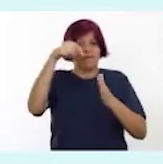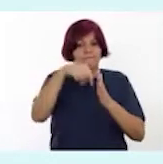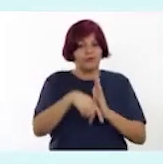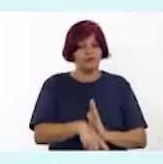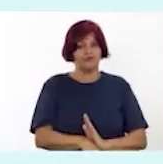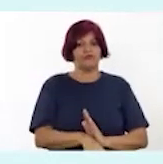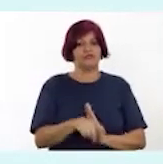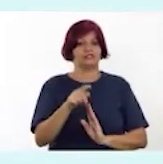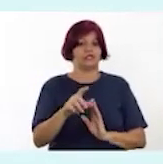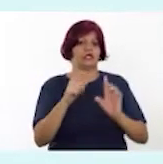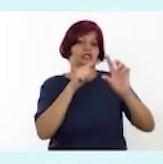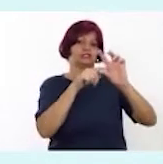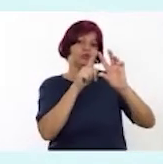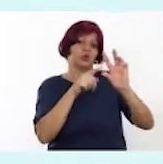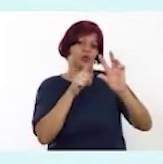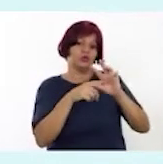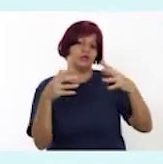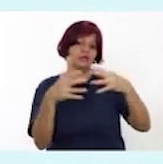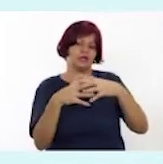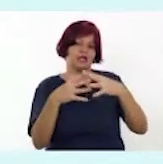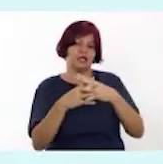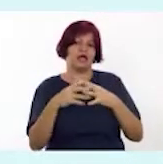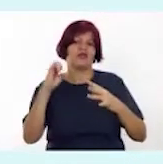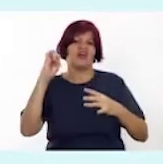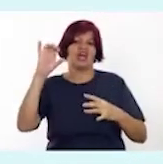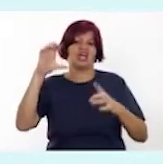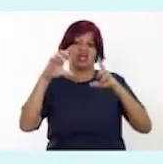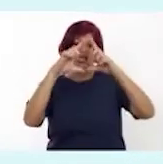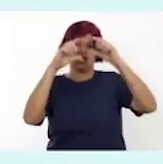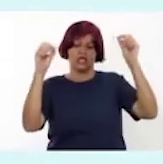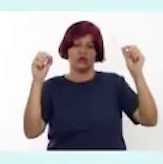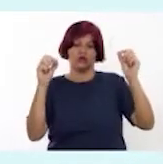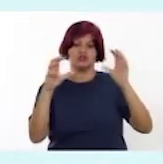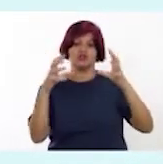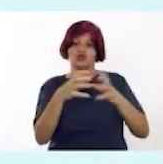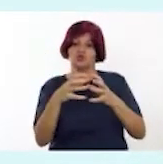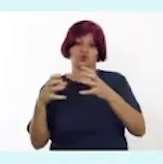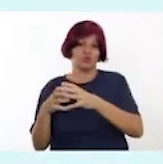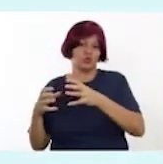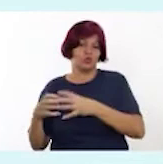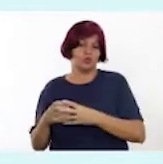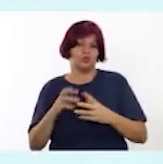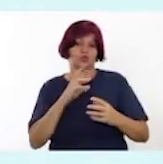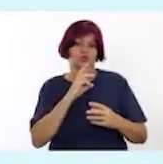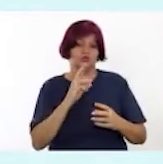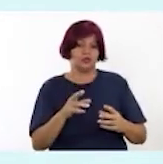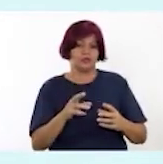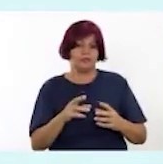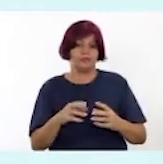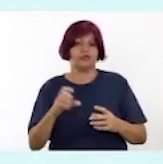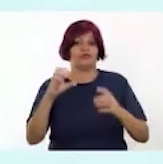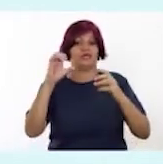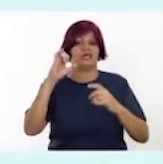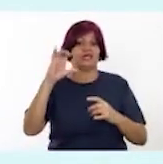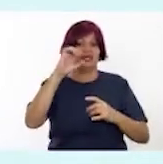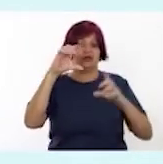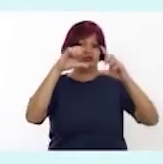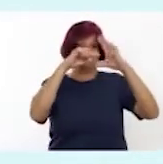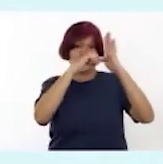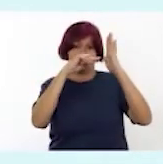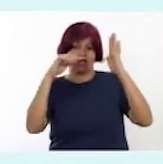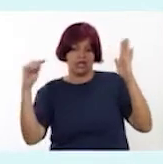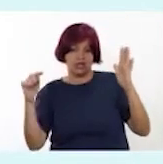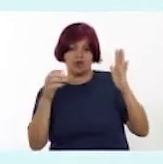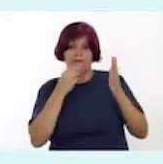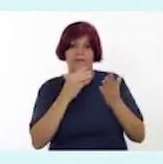profundicen en estos contenidos relativos a inecuaciones, su conjunto solución e inecuaciones lineales, pueden trabajar